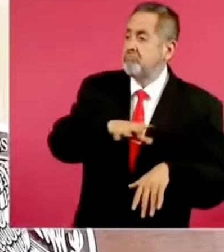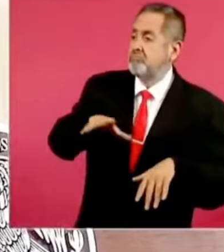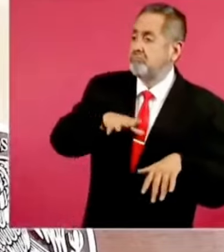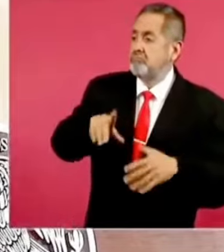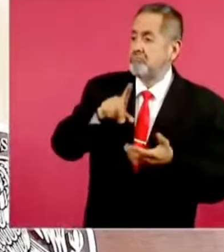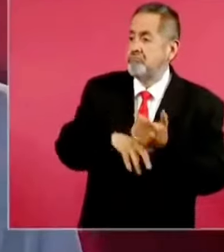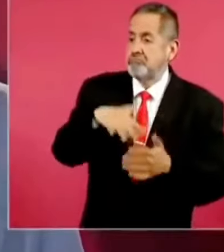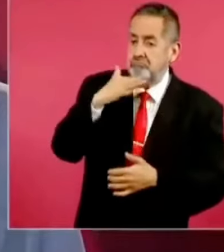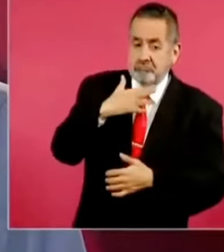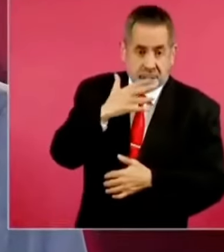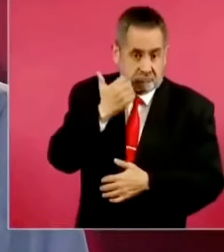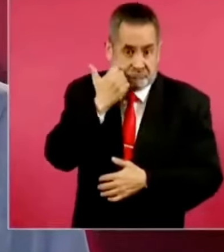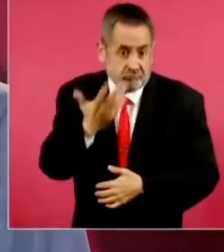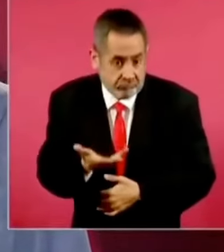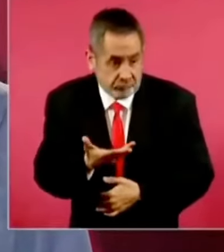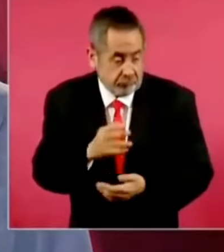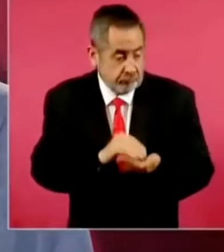corruptos?